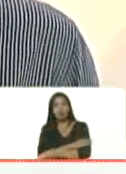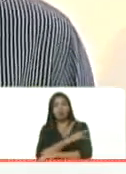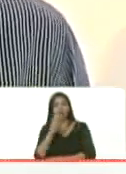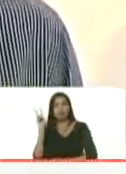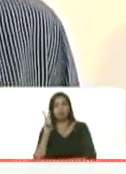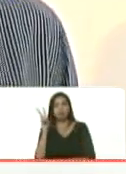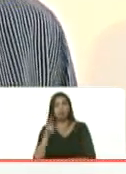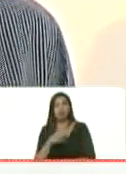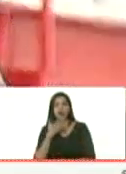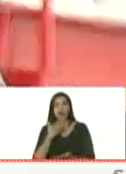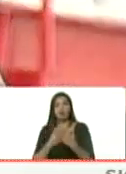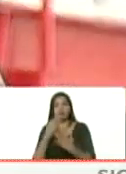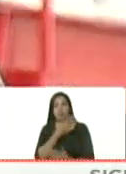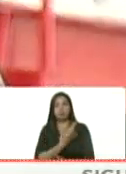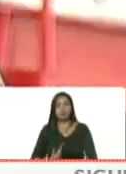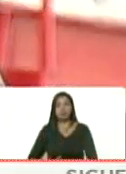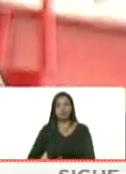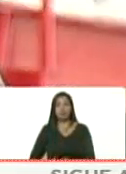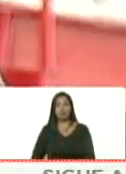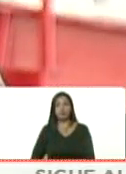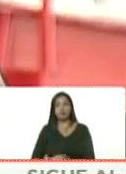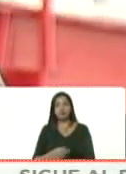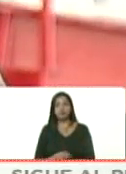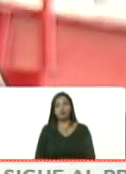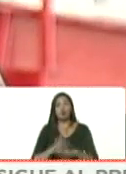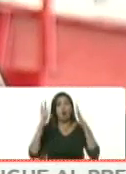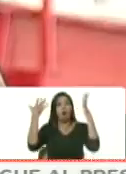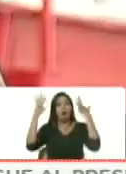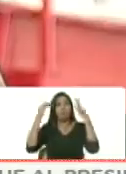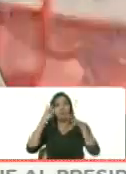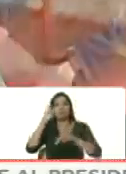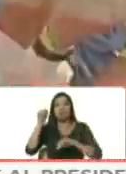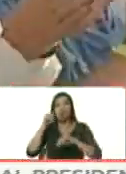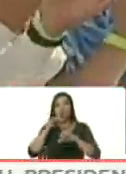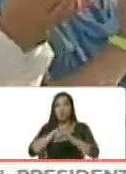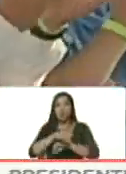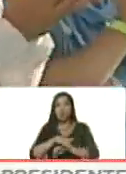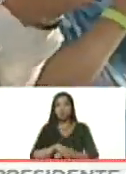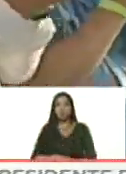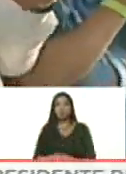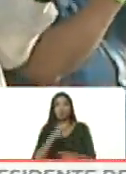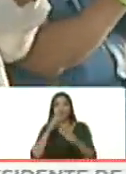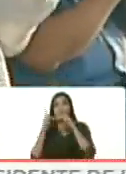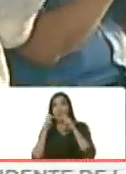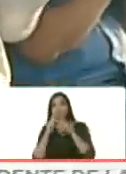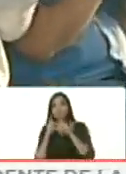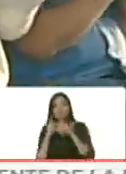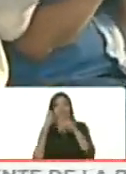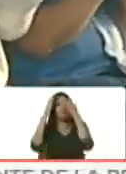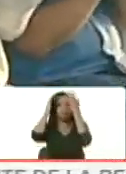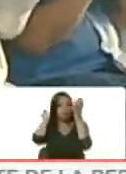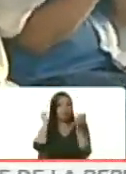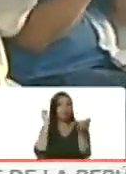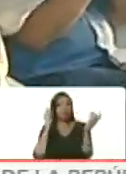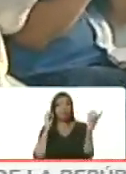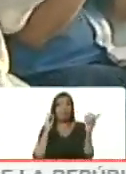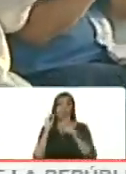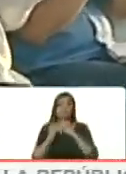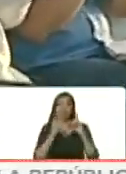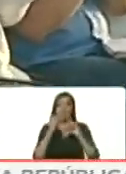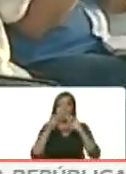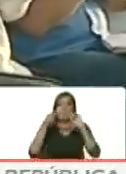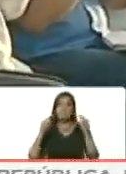venezolana. Gracias, presidente. Bueno, un aplauso, compañero Jorge Rodríguez. Muy bien. Política, diplomacia, diálogo,